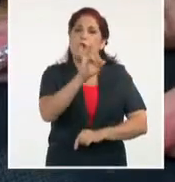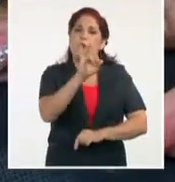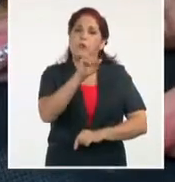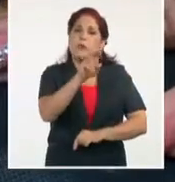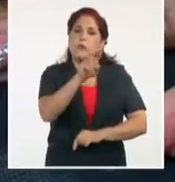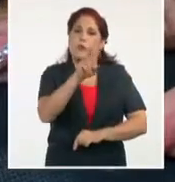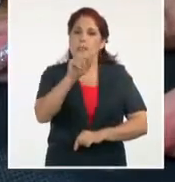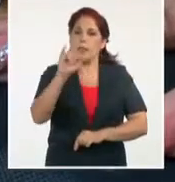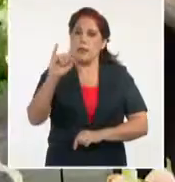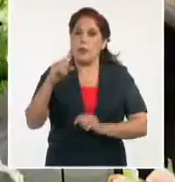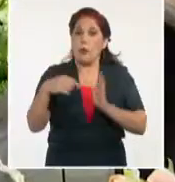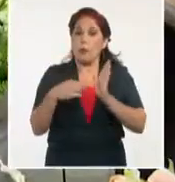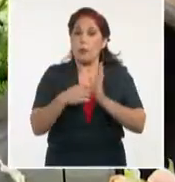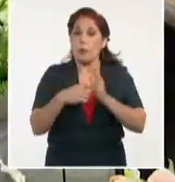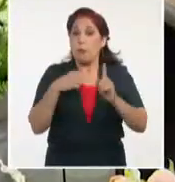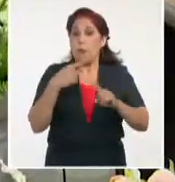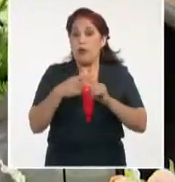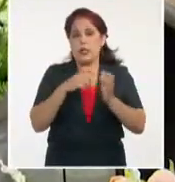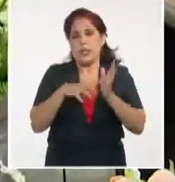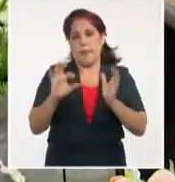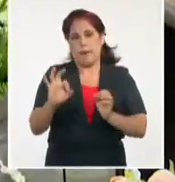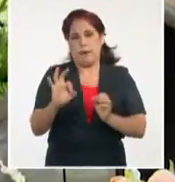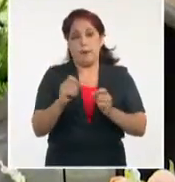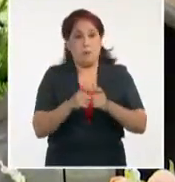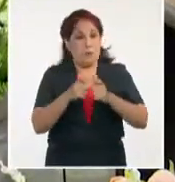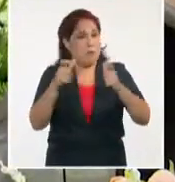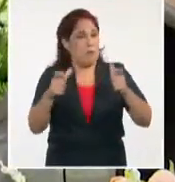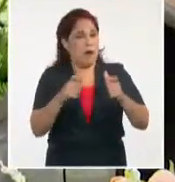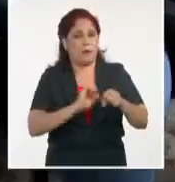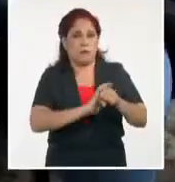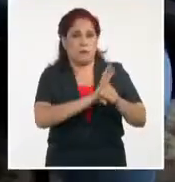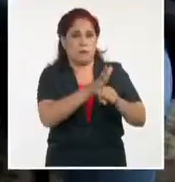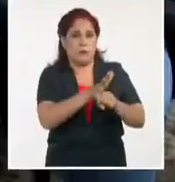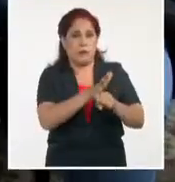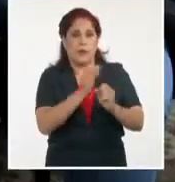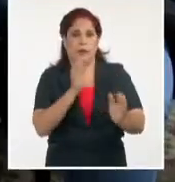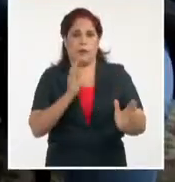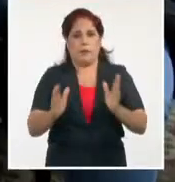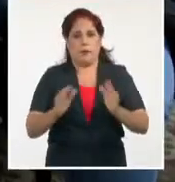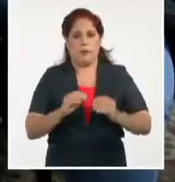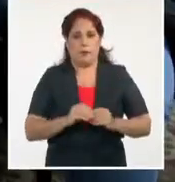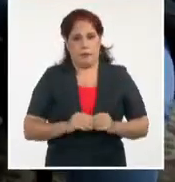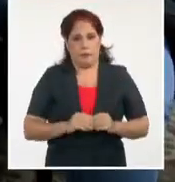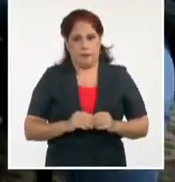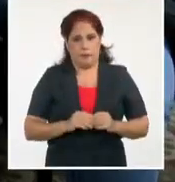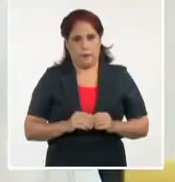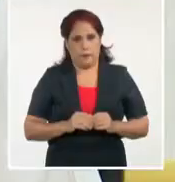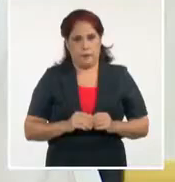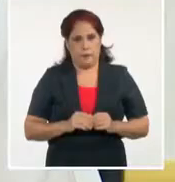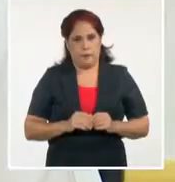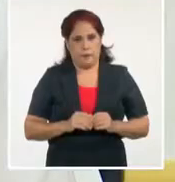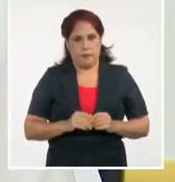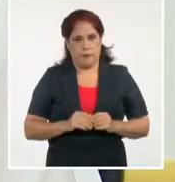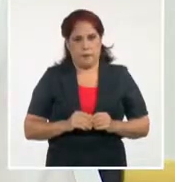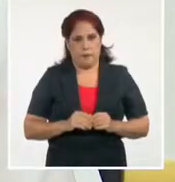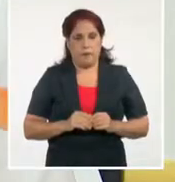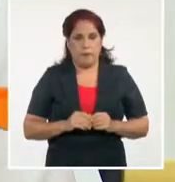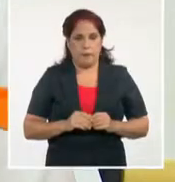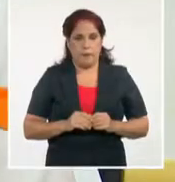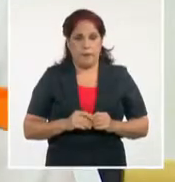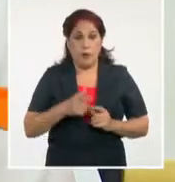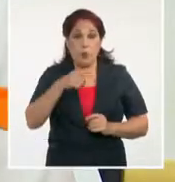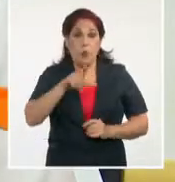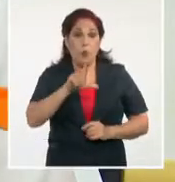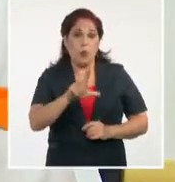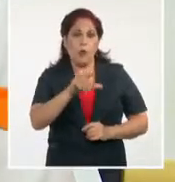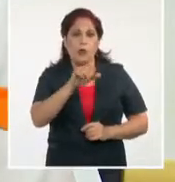100.000 habitantes. Es la tasa más alta que hemos tenido en el territorio. Tenemos, en lo que va de julio, apenas